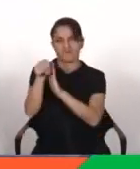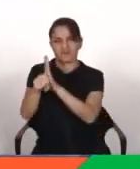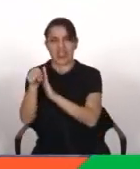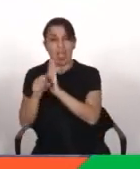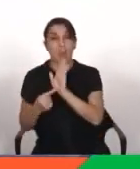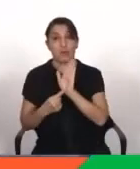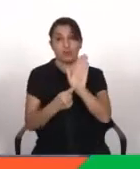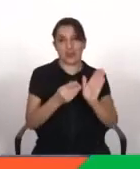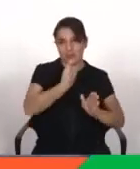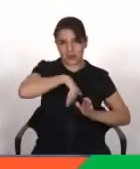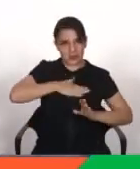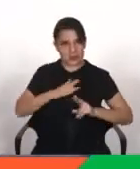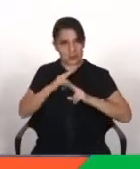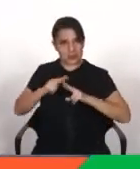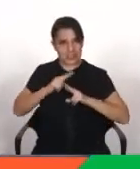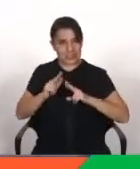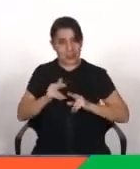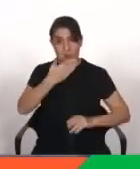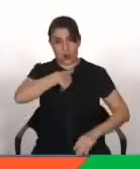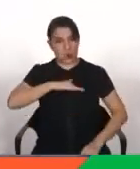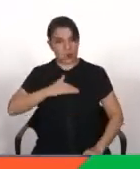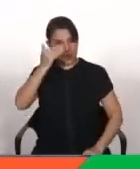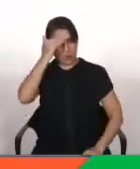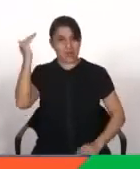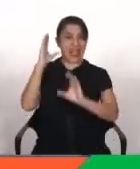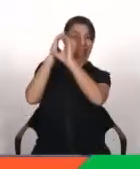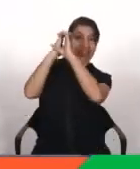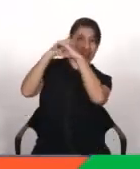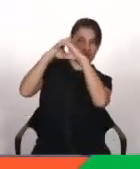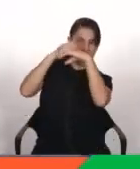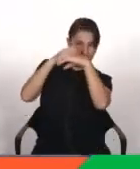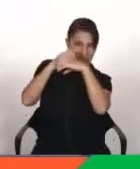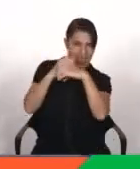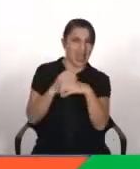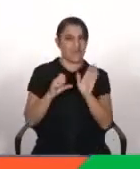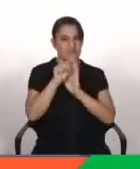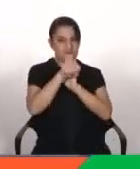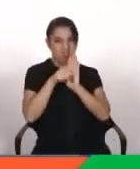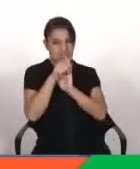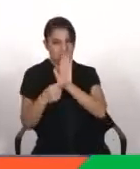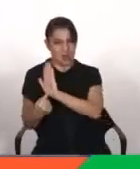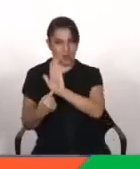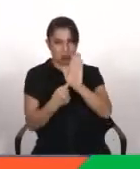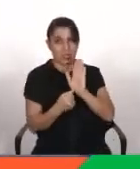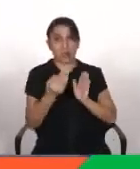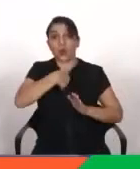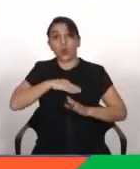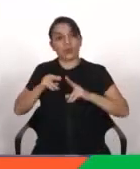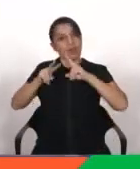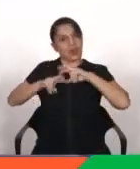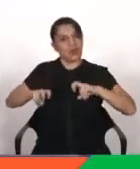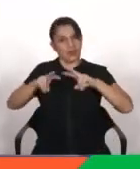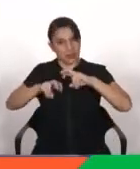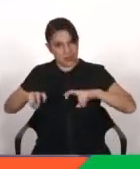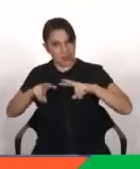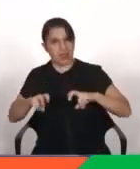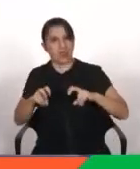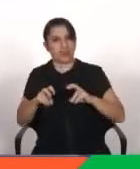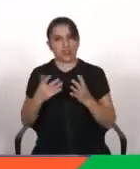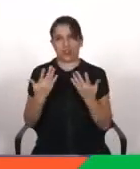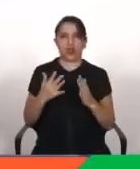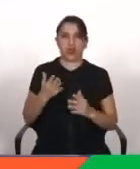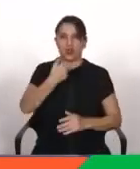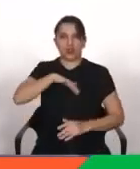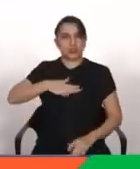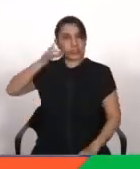lo que nosotras hacemos, nuestra expertise, que es la astronomía, nuestras investigaciones o conocimiento general